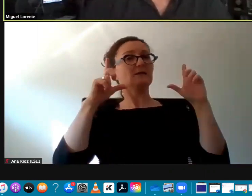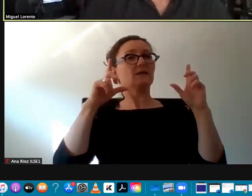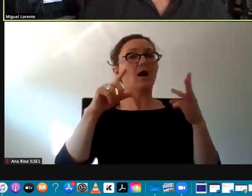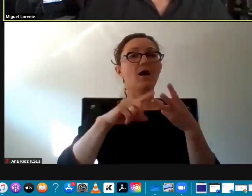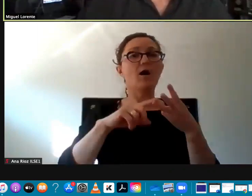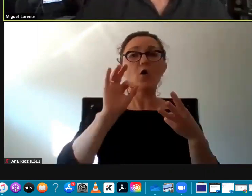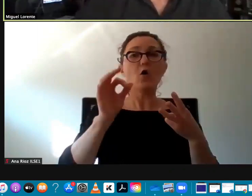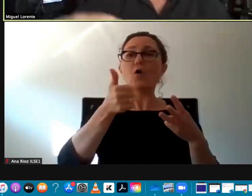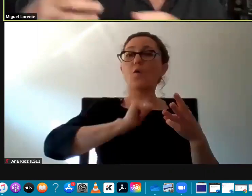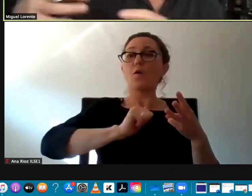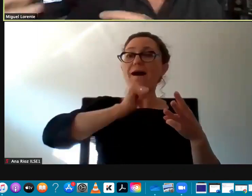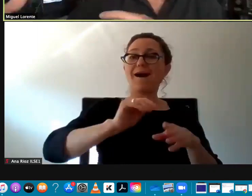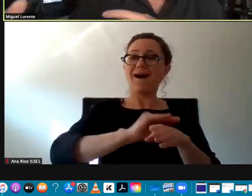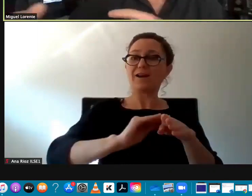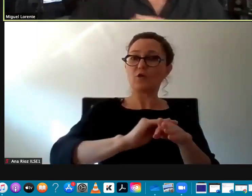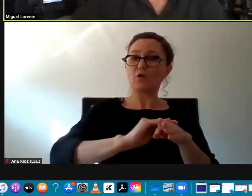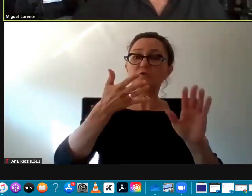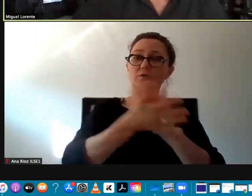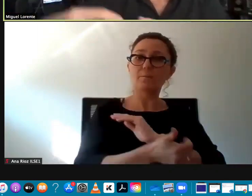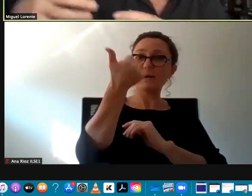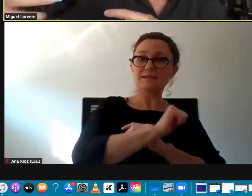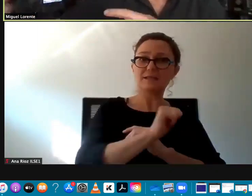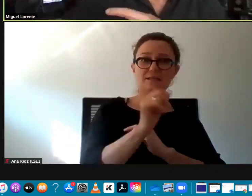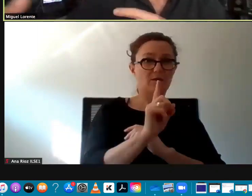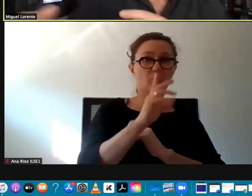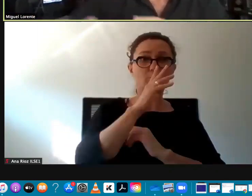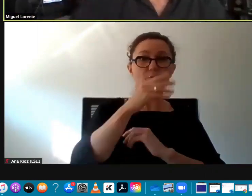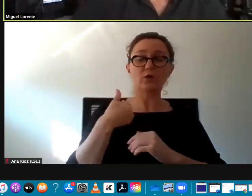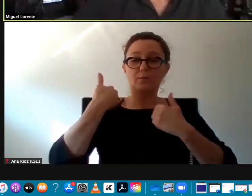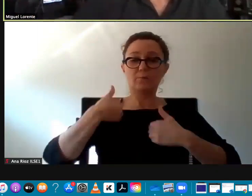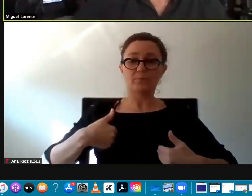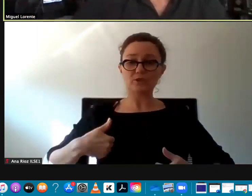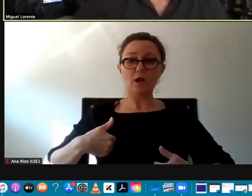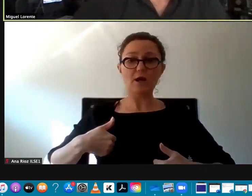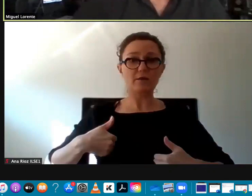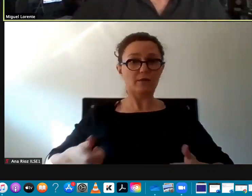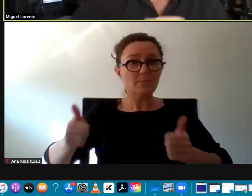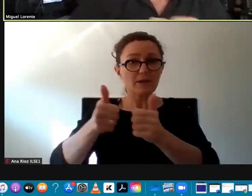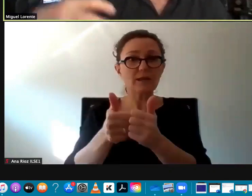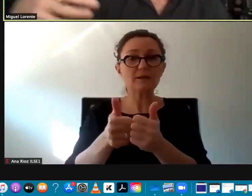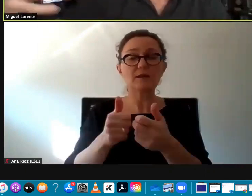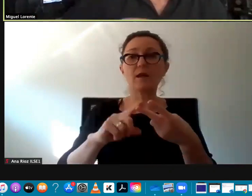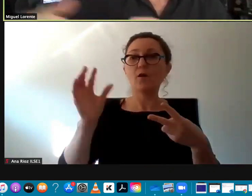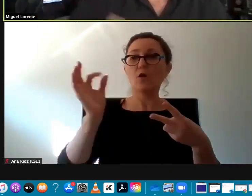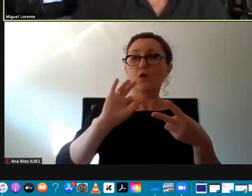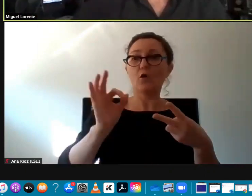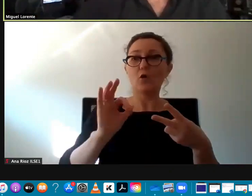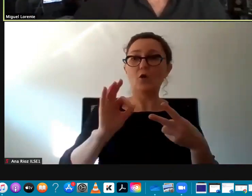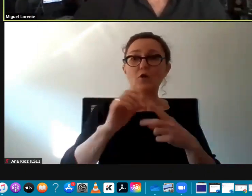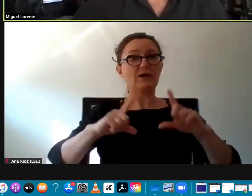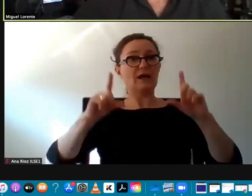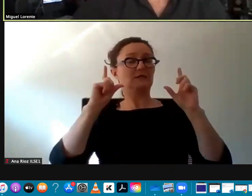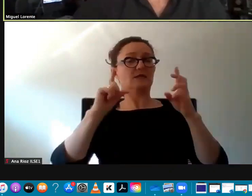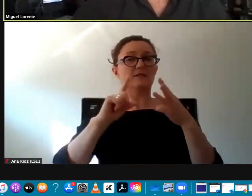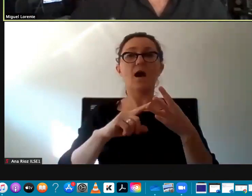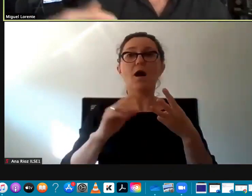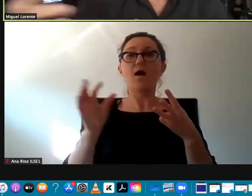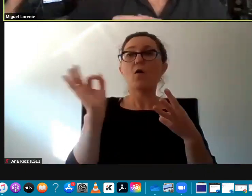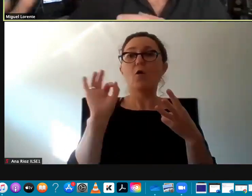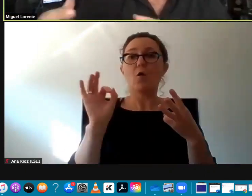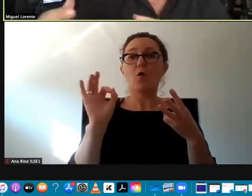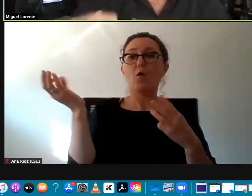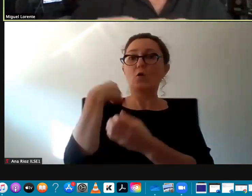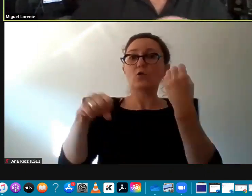no ha sido por machismo, ha sido porque tiene una personalidad dependiente o porque tiene una persona narcisista o porque tiene una conducta